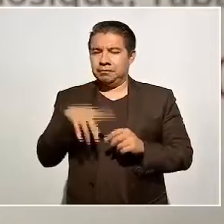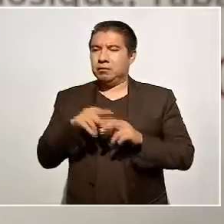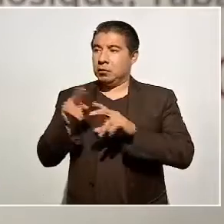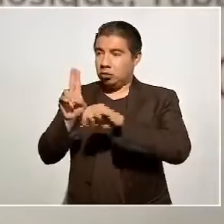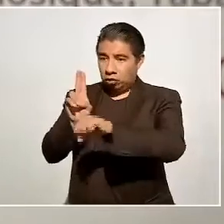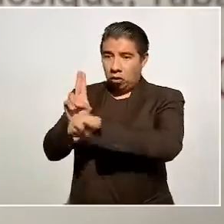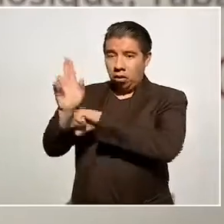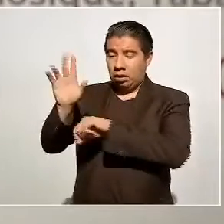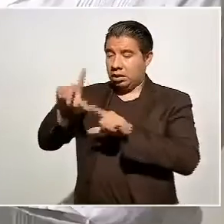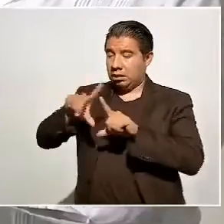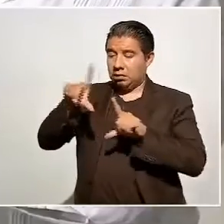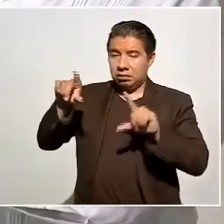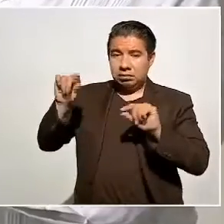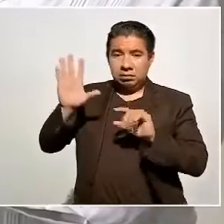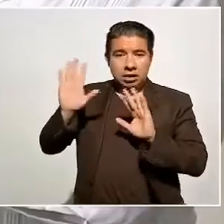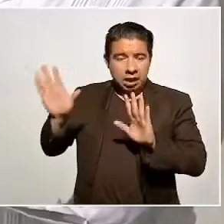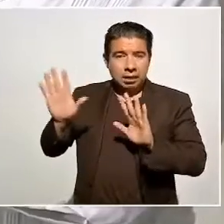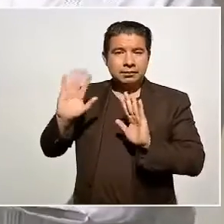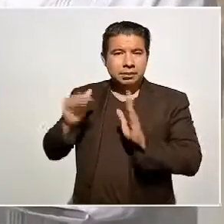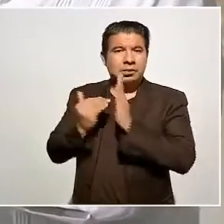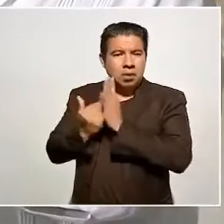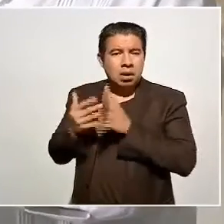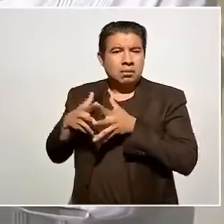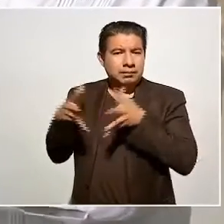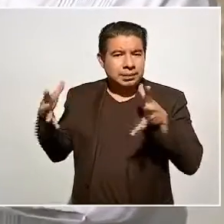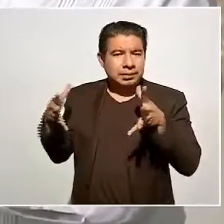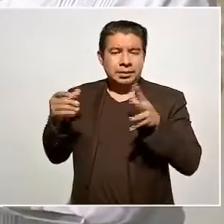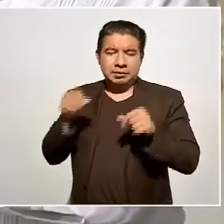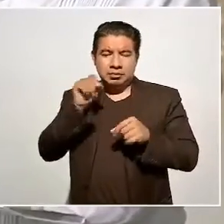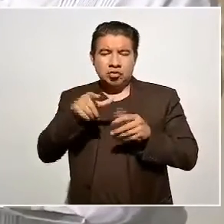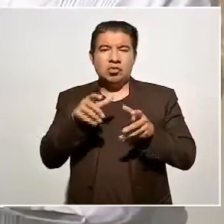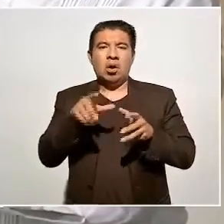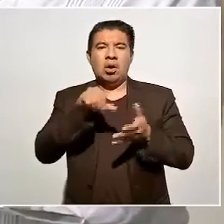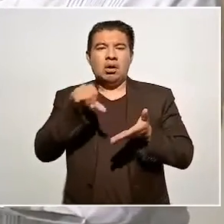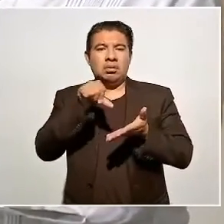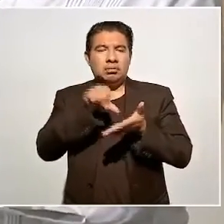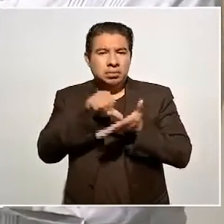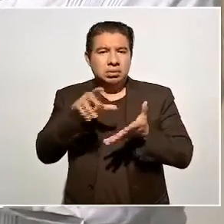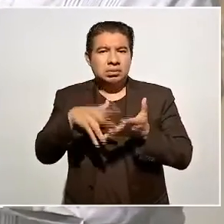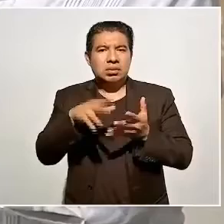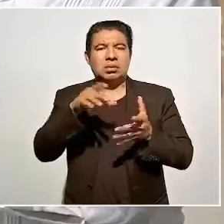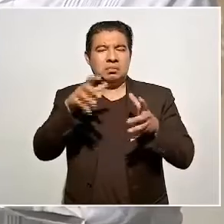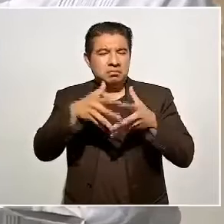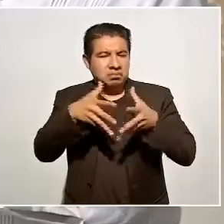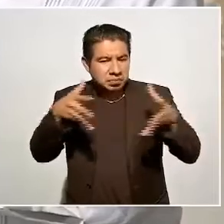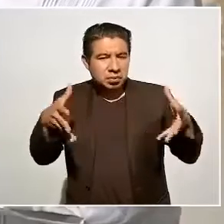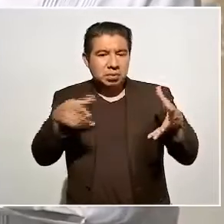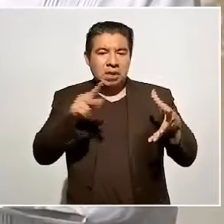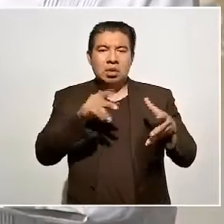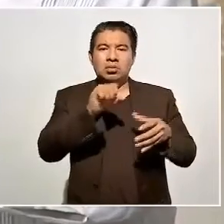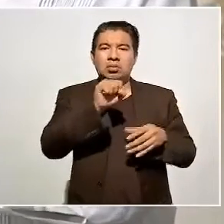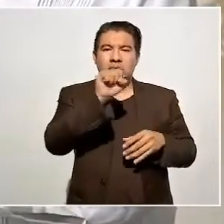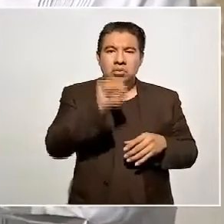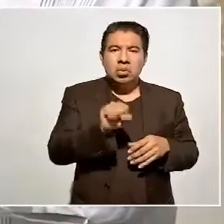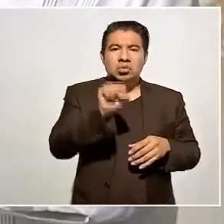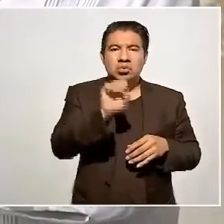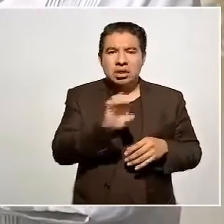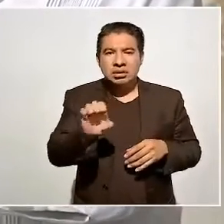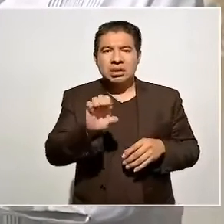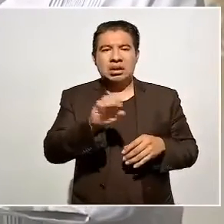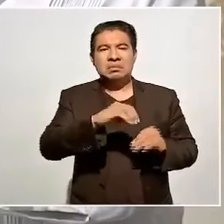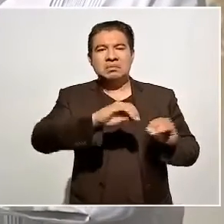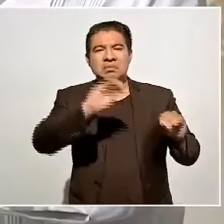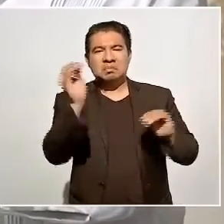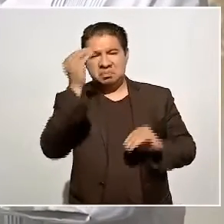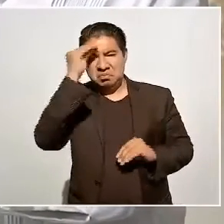norte, hubo crecimiento económico, lo mismo en el centro, y el sur y el sureste quedaron en el